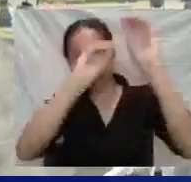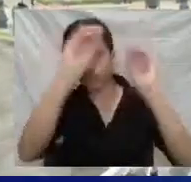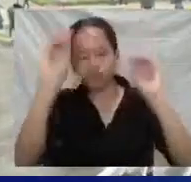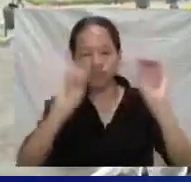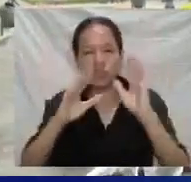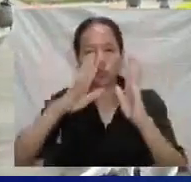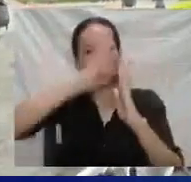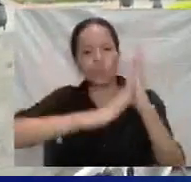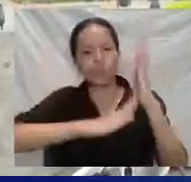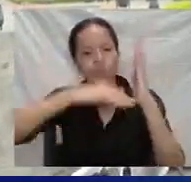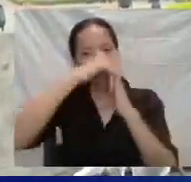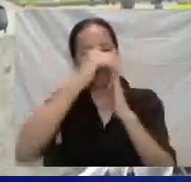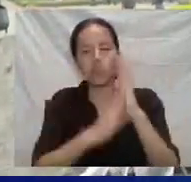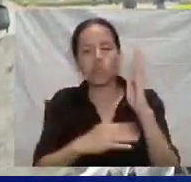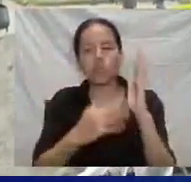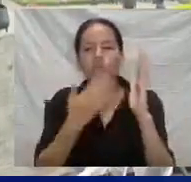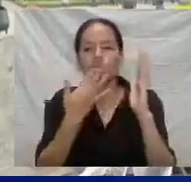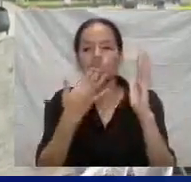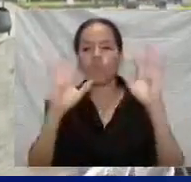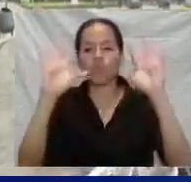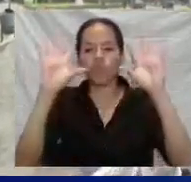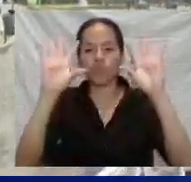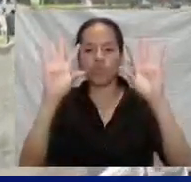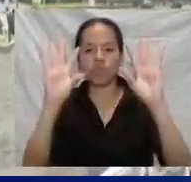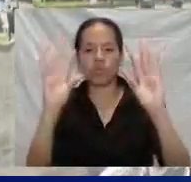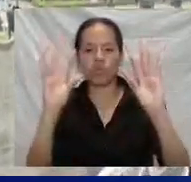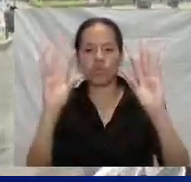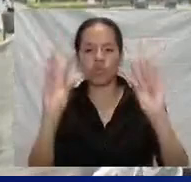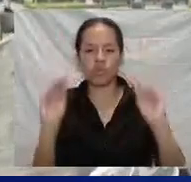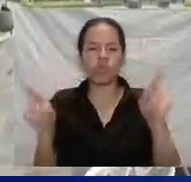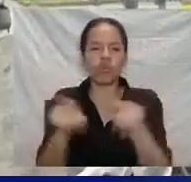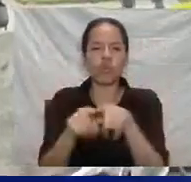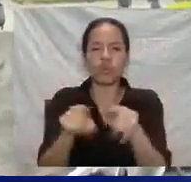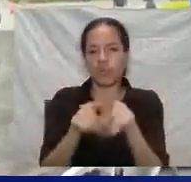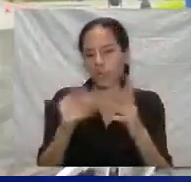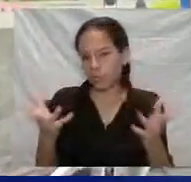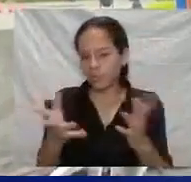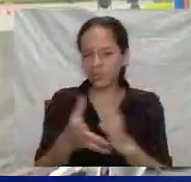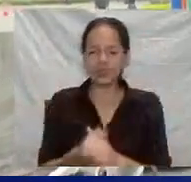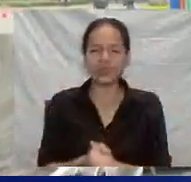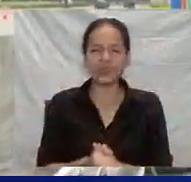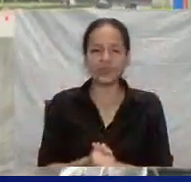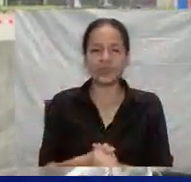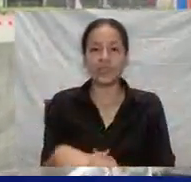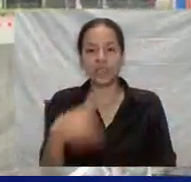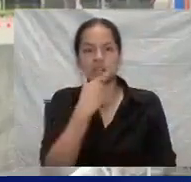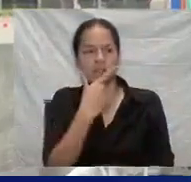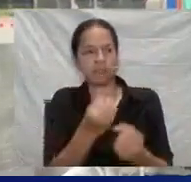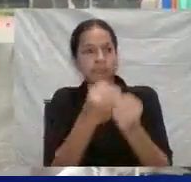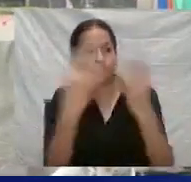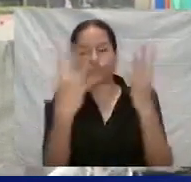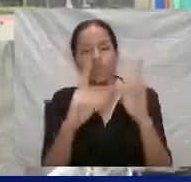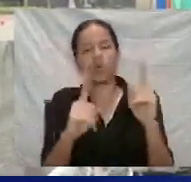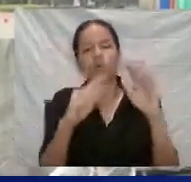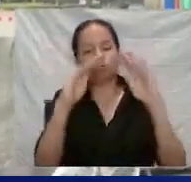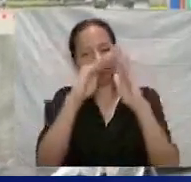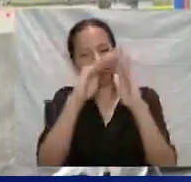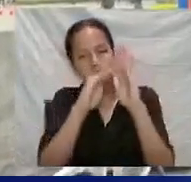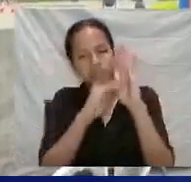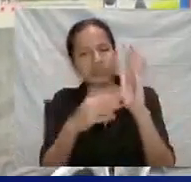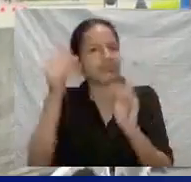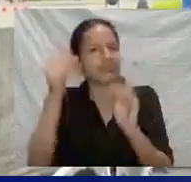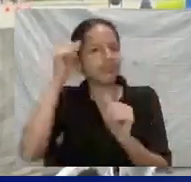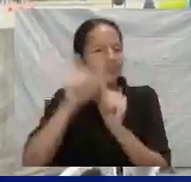les ha bajado en la intensidad de amarillo que había no a un color que está mucho más armonioso con el contexto virreinal de la plaza